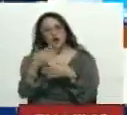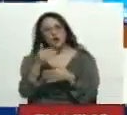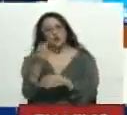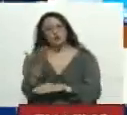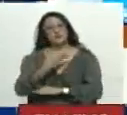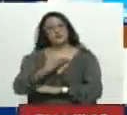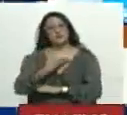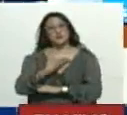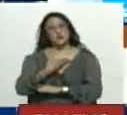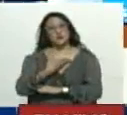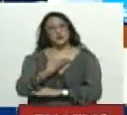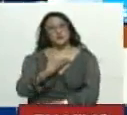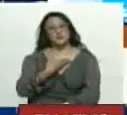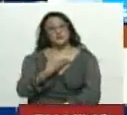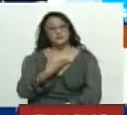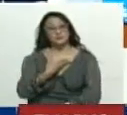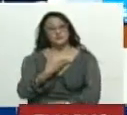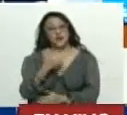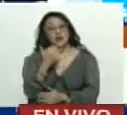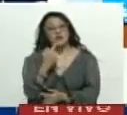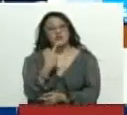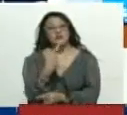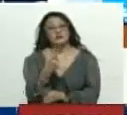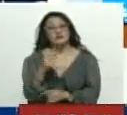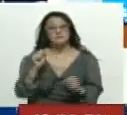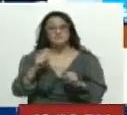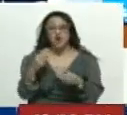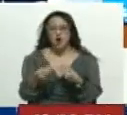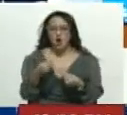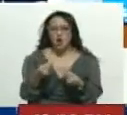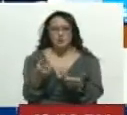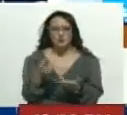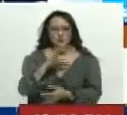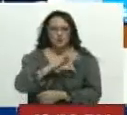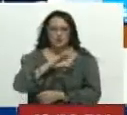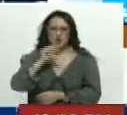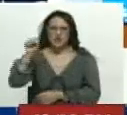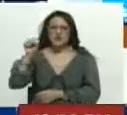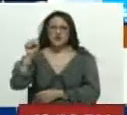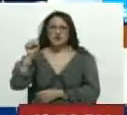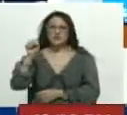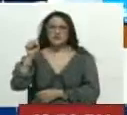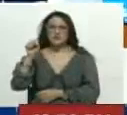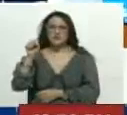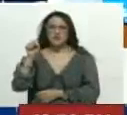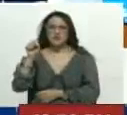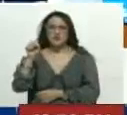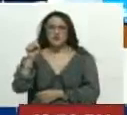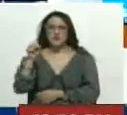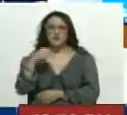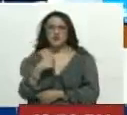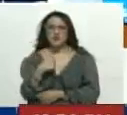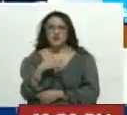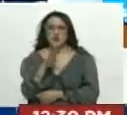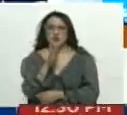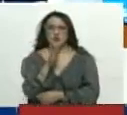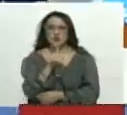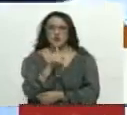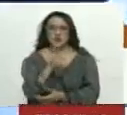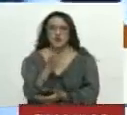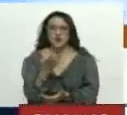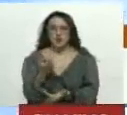va a haber alguien que te va a decir mira Ah pero cómo es eso de tu socialismo y y yo no tengo o sea